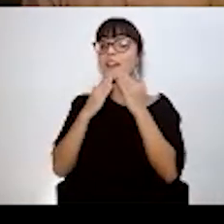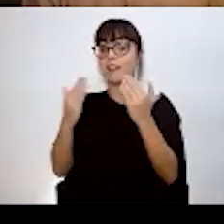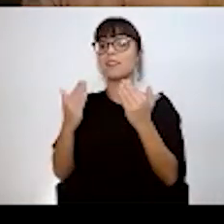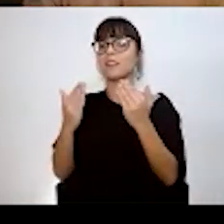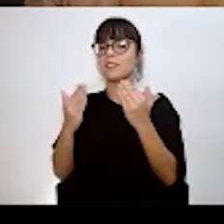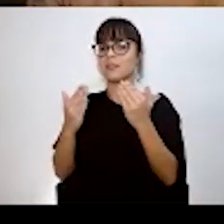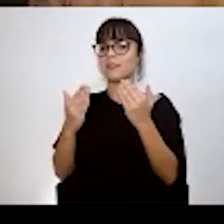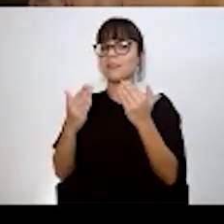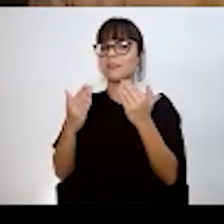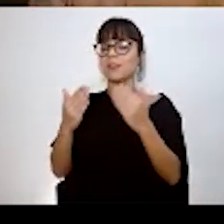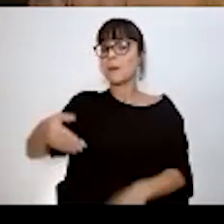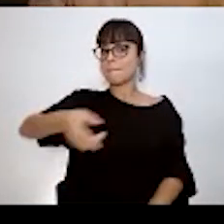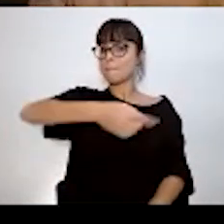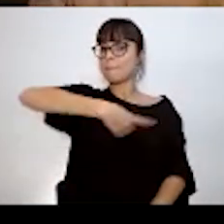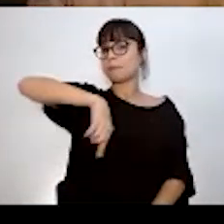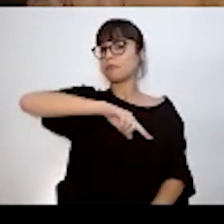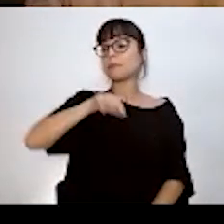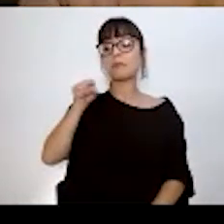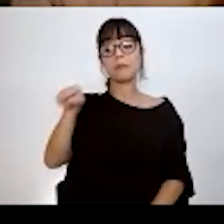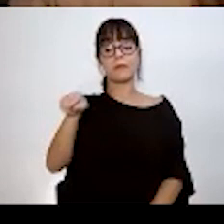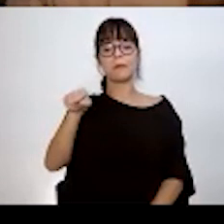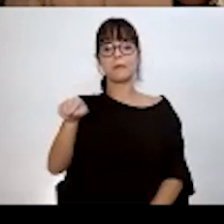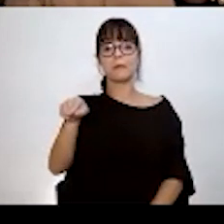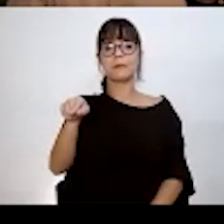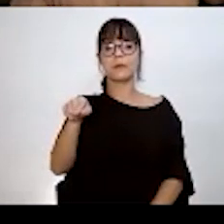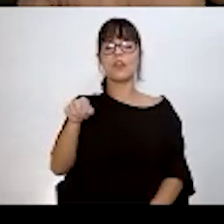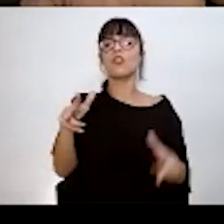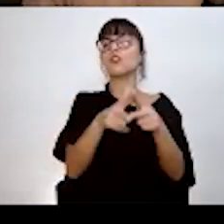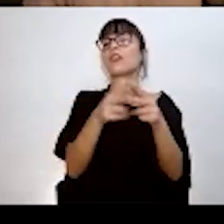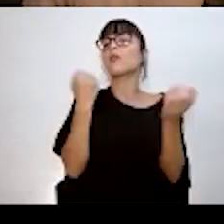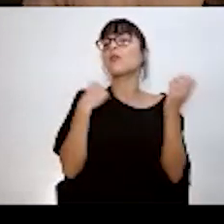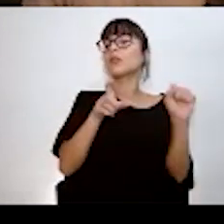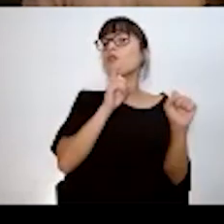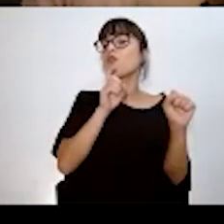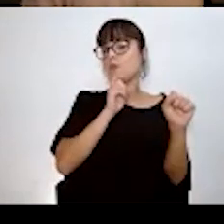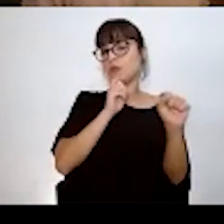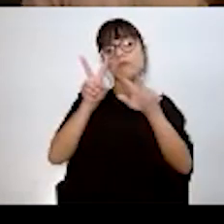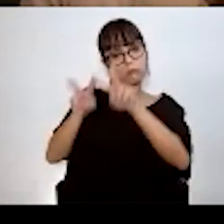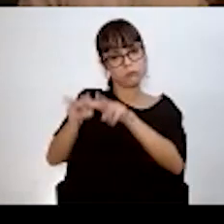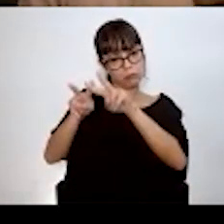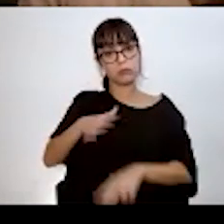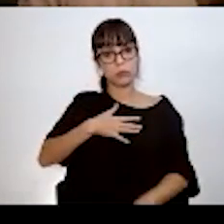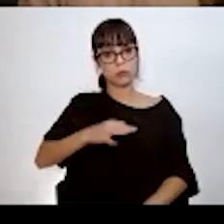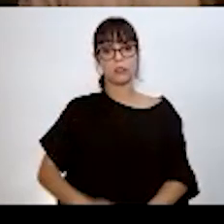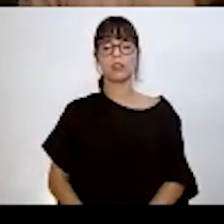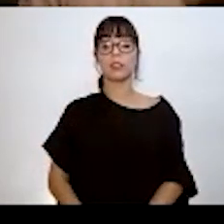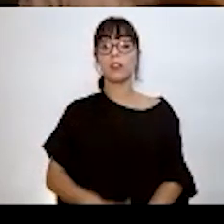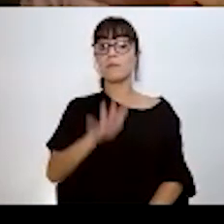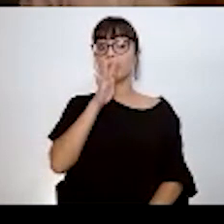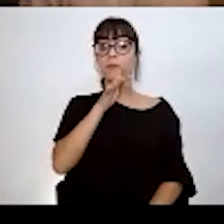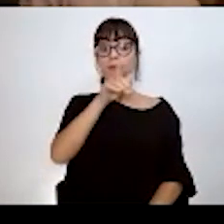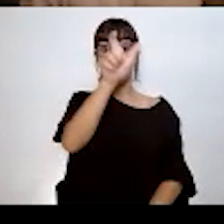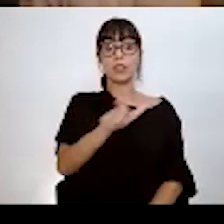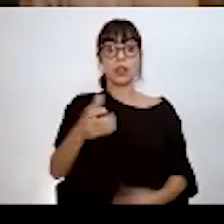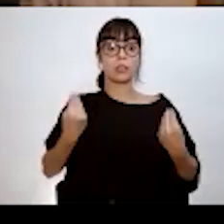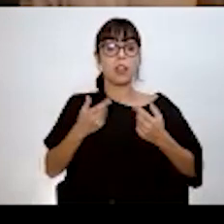valoración de este tipo de comportamiento. Fundamentalmente porque la demografía o el crecimiento de población nos ayuda a entender